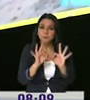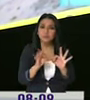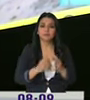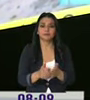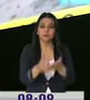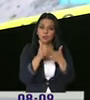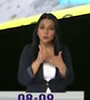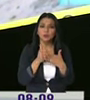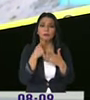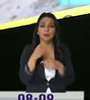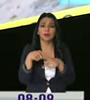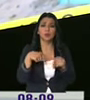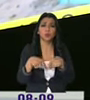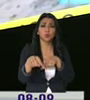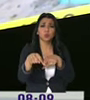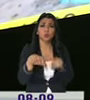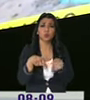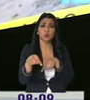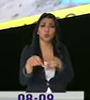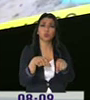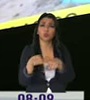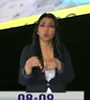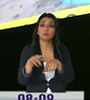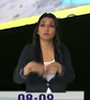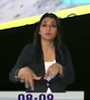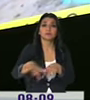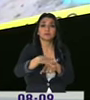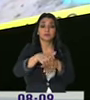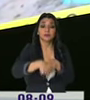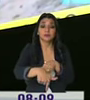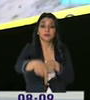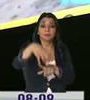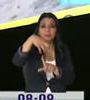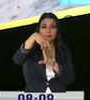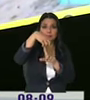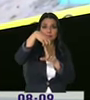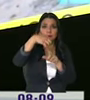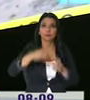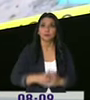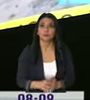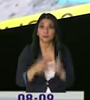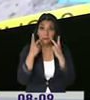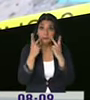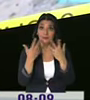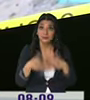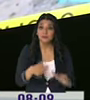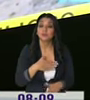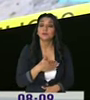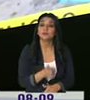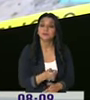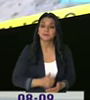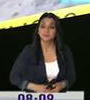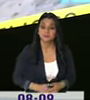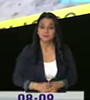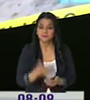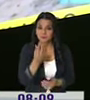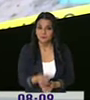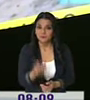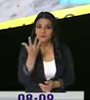en la descongestión de tránsito que se tiene en la Manuel Córdoba Galarza. Así que te veo ahí. Coméntame cómo va todo eso. Buen